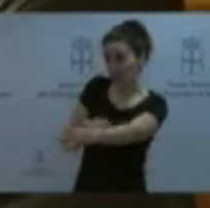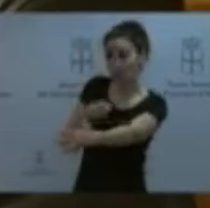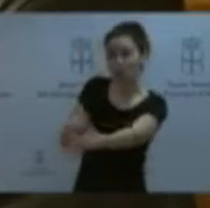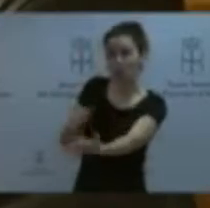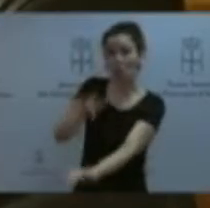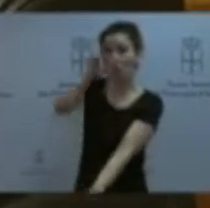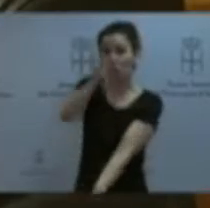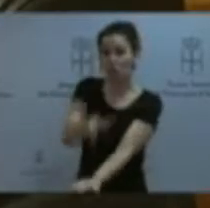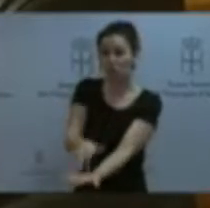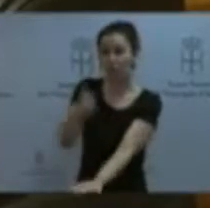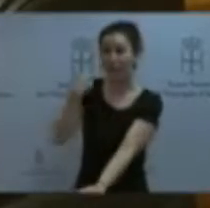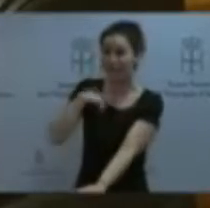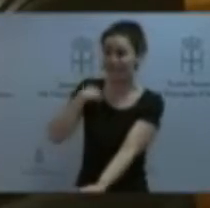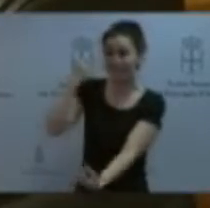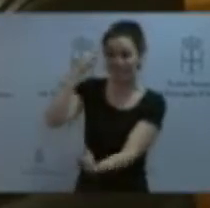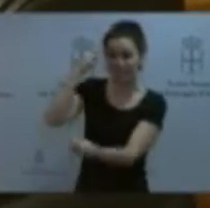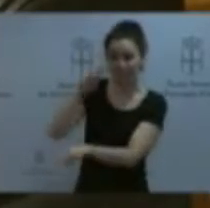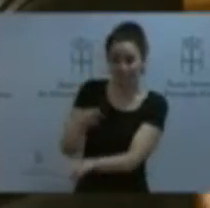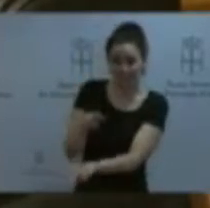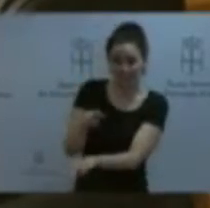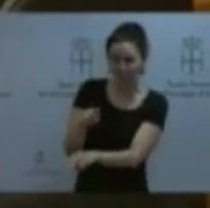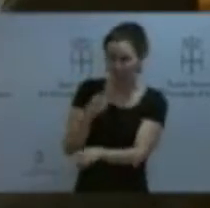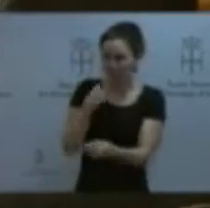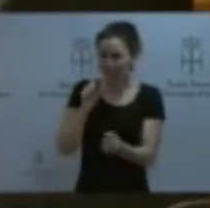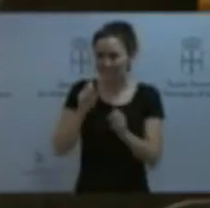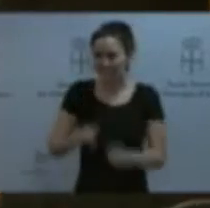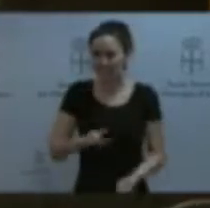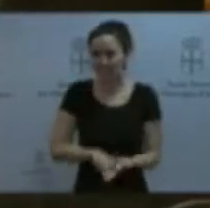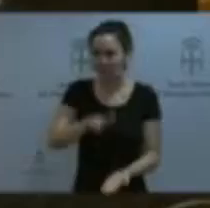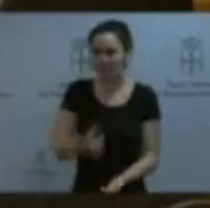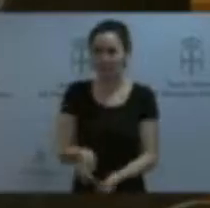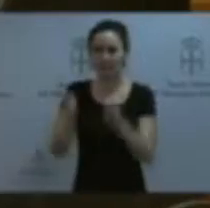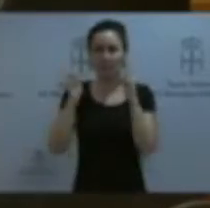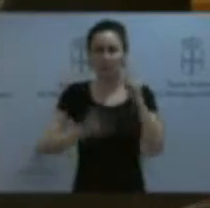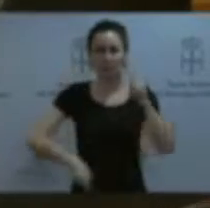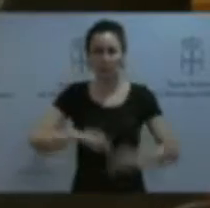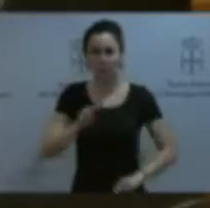obra se estaba haciendo sin licencia, sin plan de ordenación urbana, ¿cómo actuaron? ¿Qué hicieron entonces?